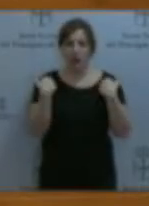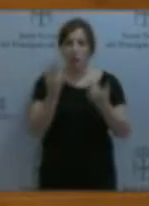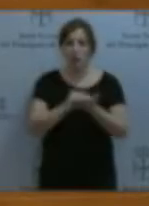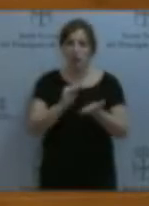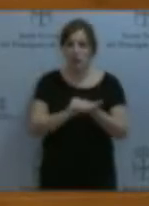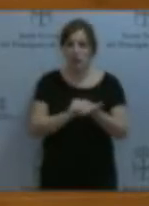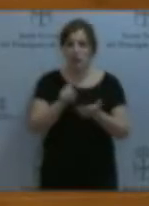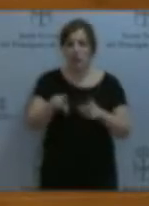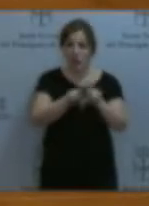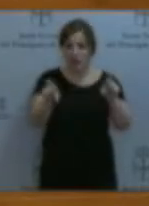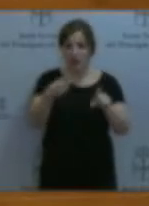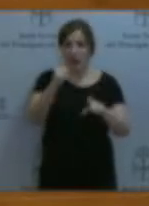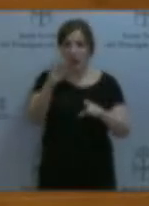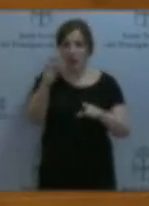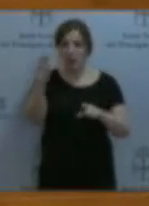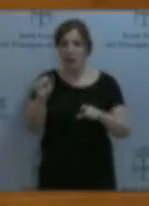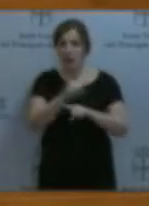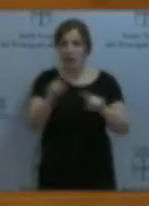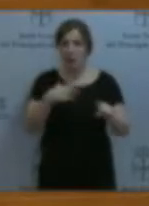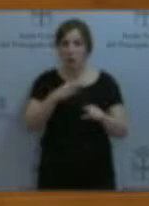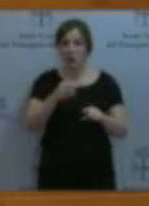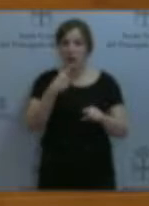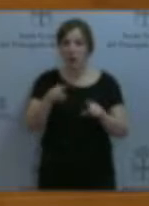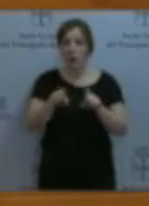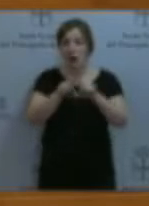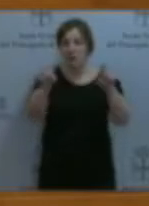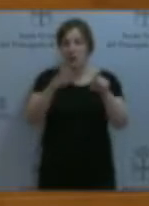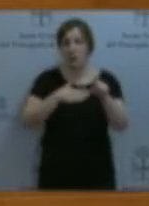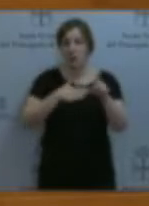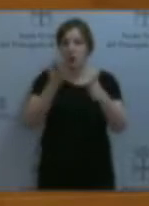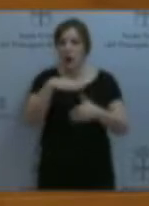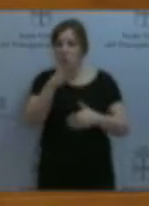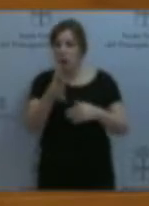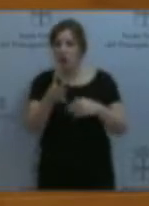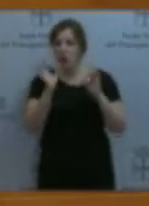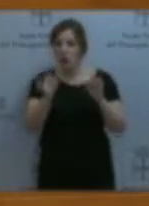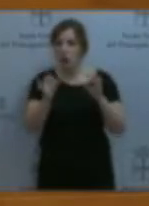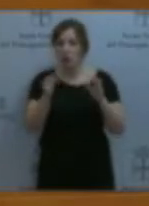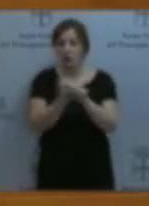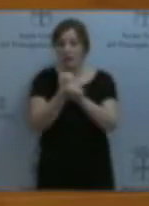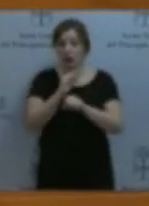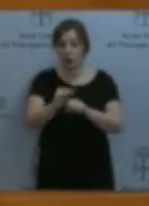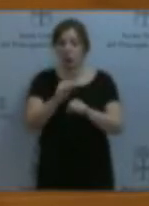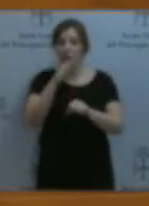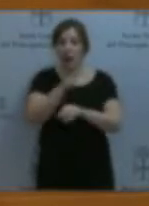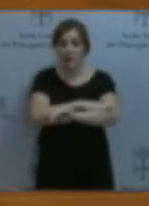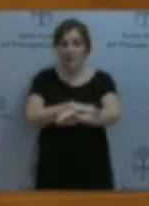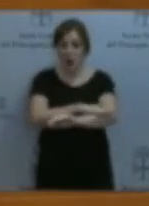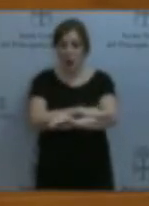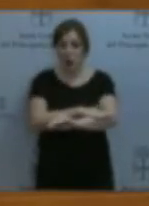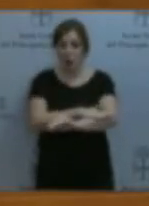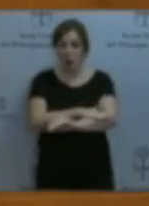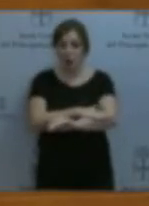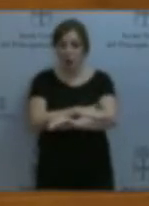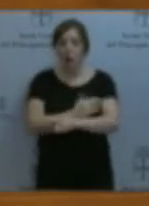como el de la empresa pública HITPA, ni siquiera puede calificarse como medio propio porque no realiza la parte esencial de su actividad para la administración de la que